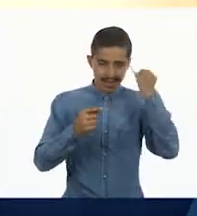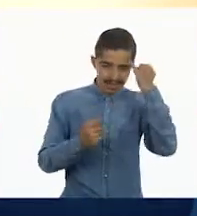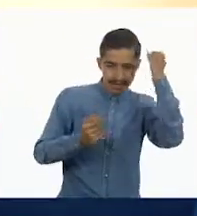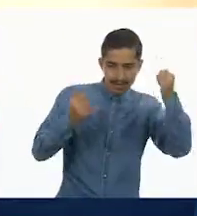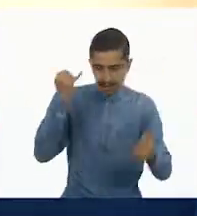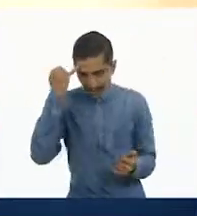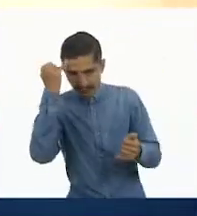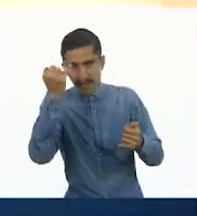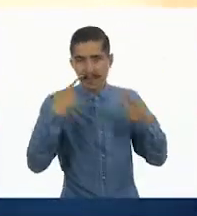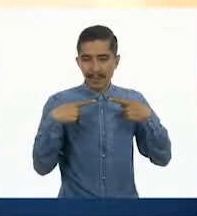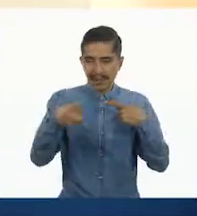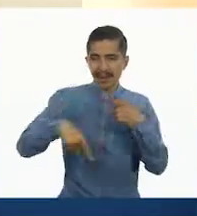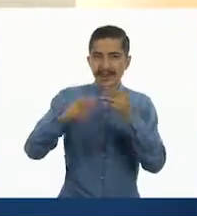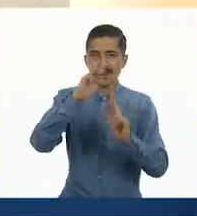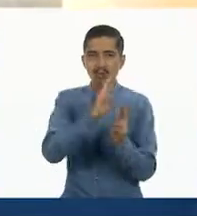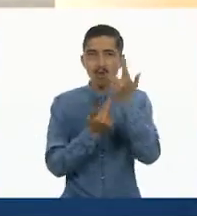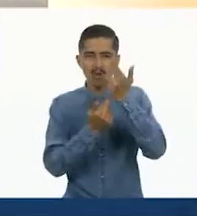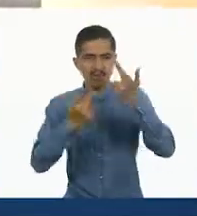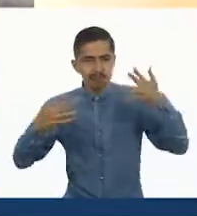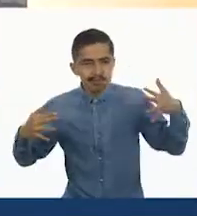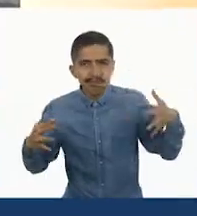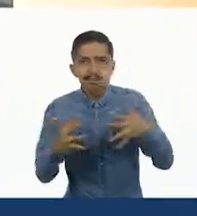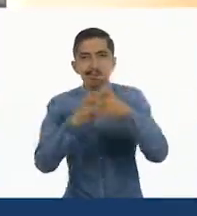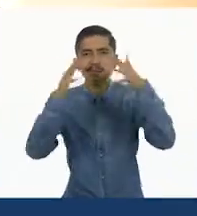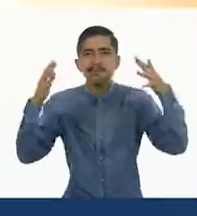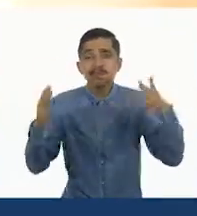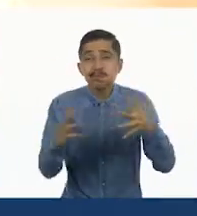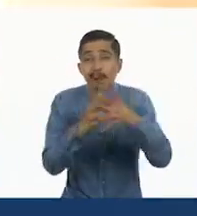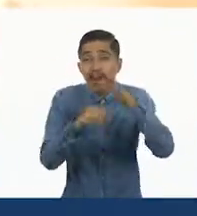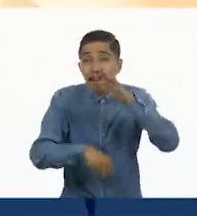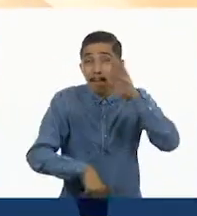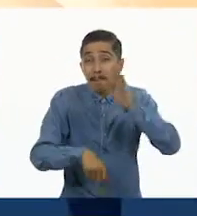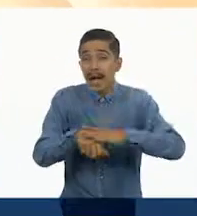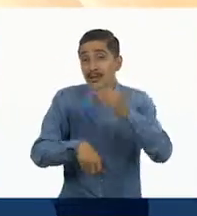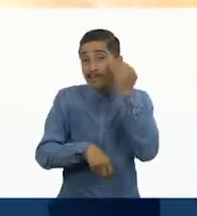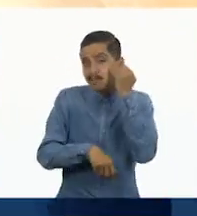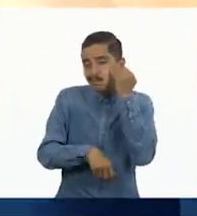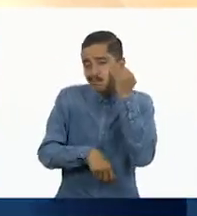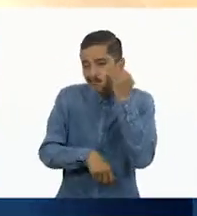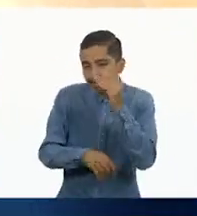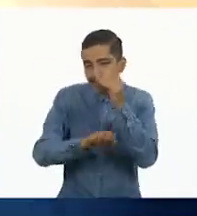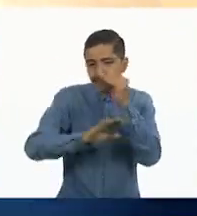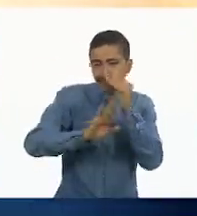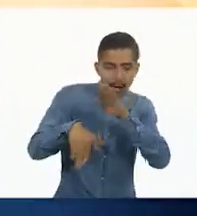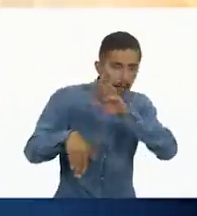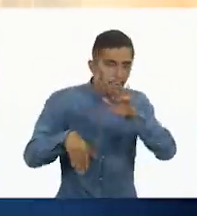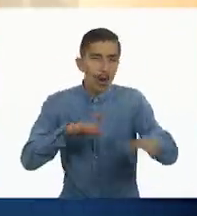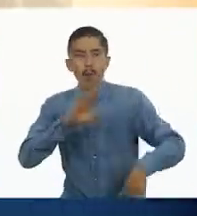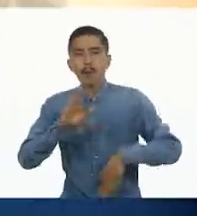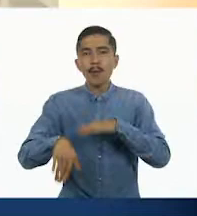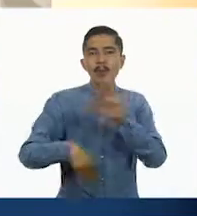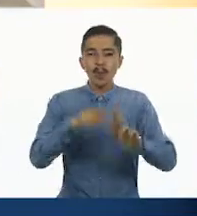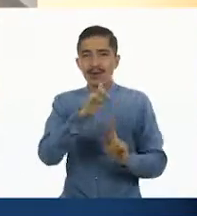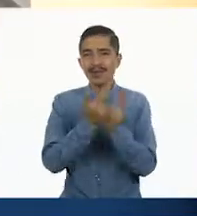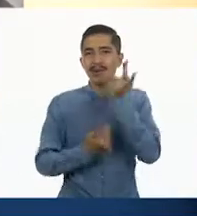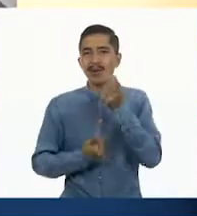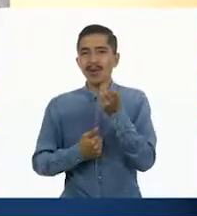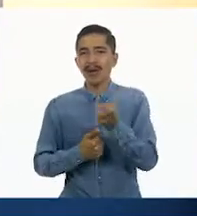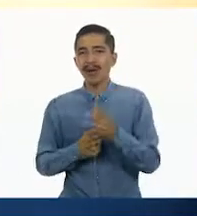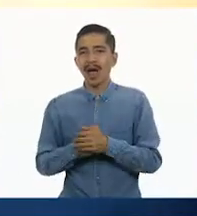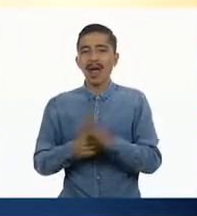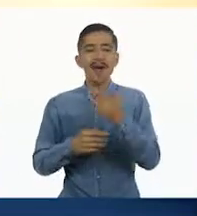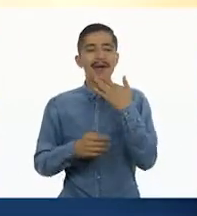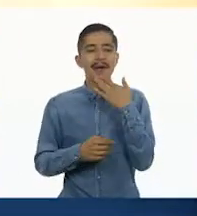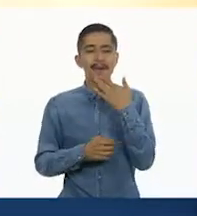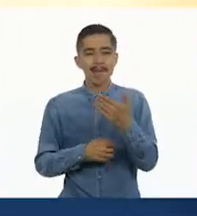grupos revolucionarios se enfrentaron en la etapa más larga y sangrienta de la revolución. Muy bien, ya lo tengo anotado en mi